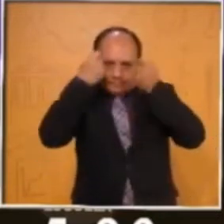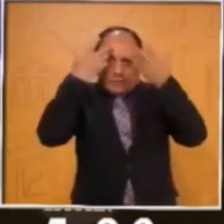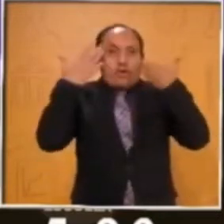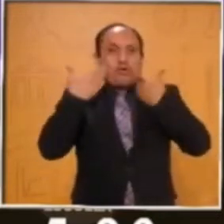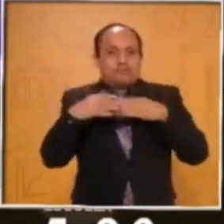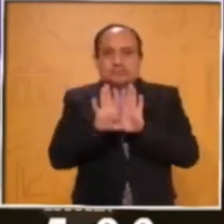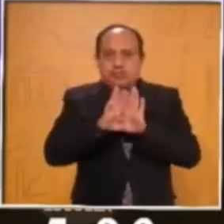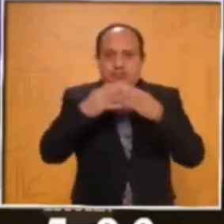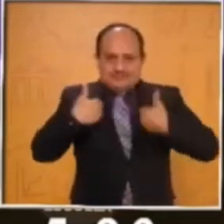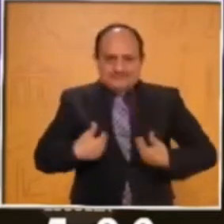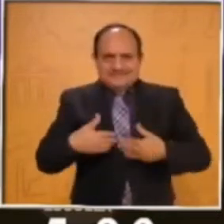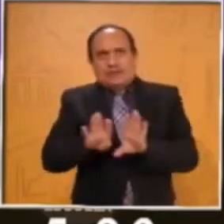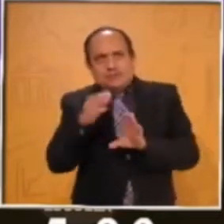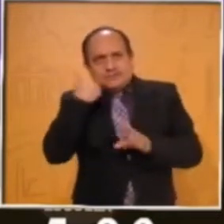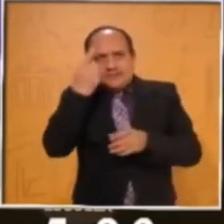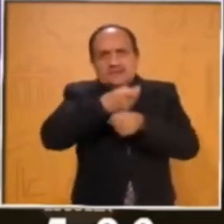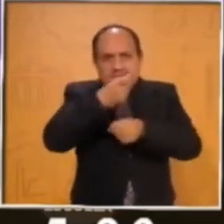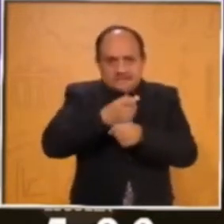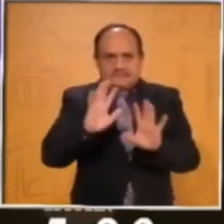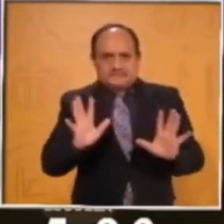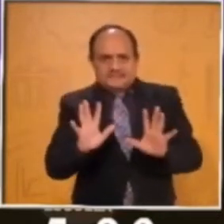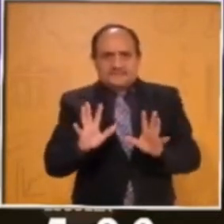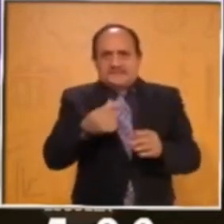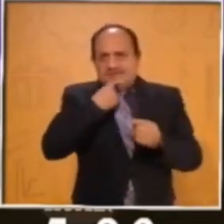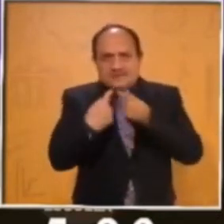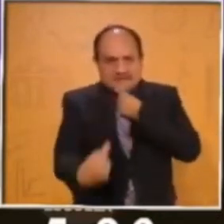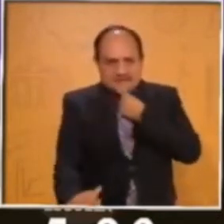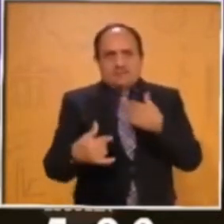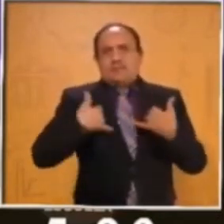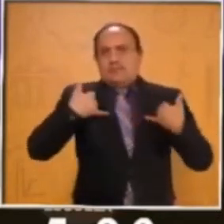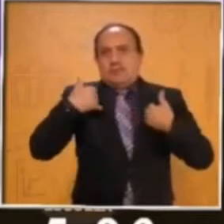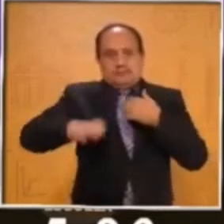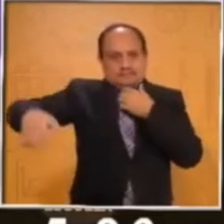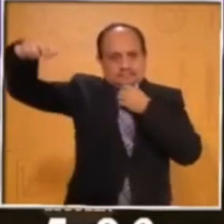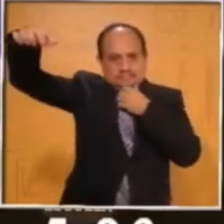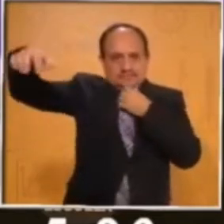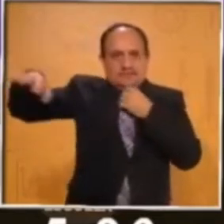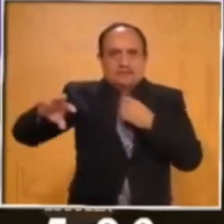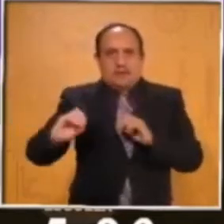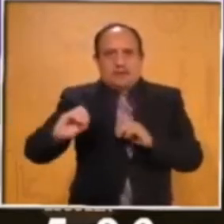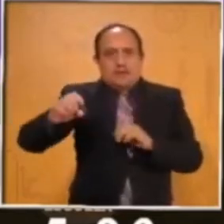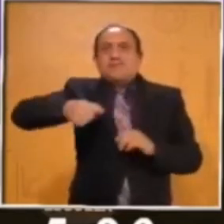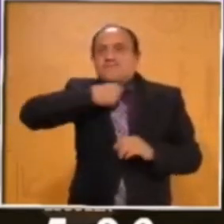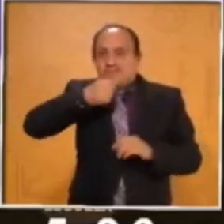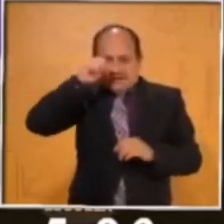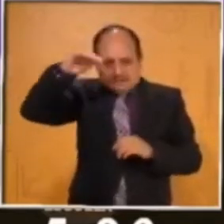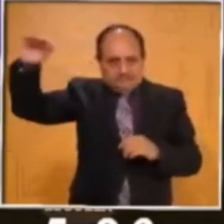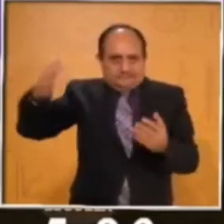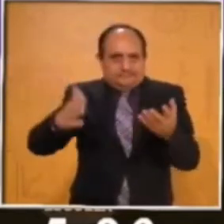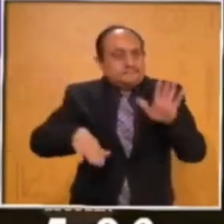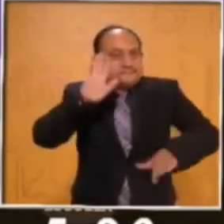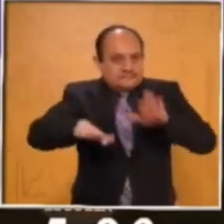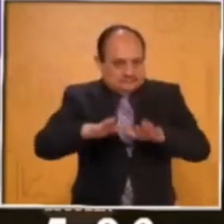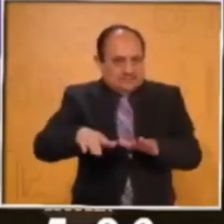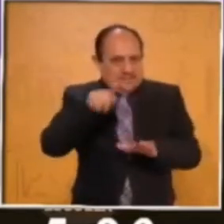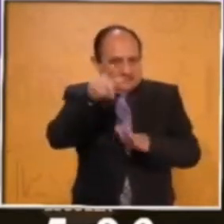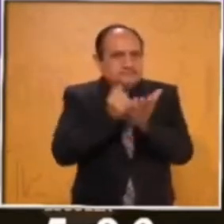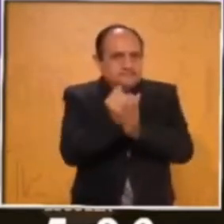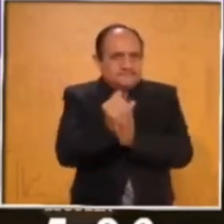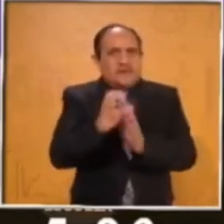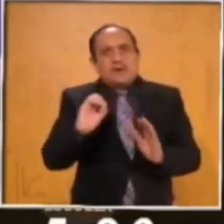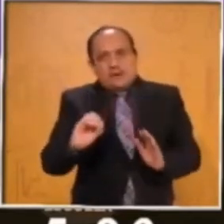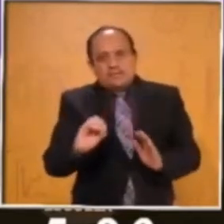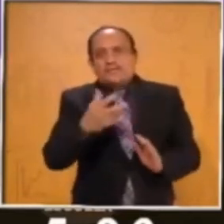describirlo. ¿Cómo lo quiero? Primero, si lo quiero niño, joven, adulto o adulto mayor, ¿sí? Si lo quiero